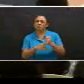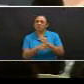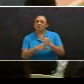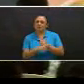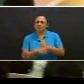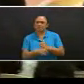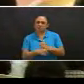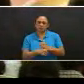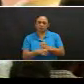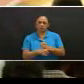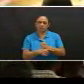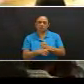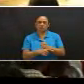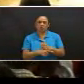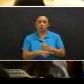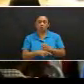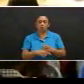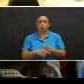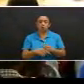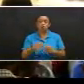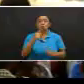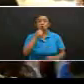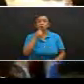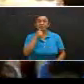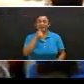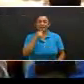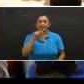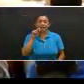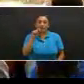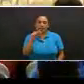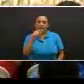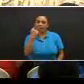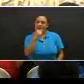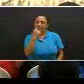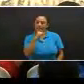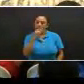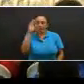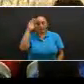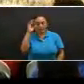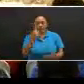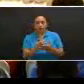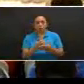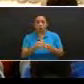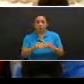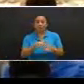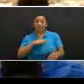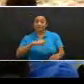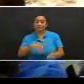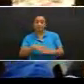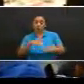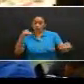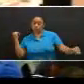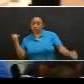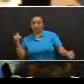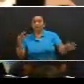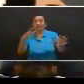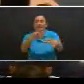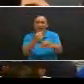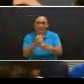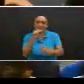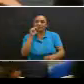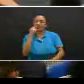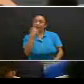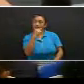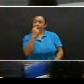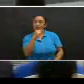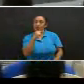cobertura. Y ella creyó que estando fuera del alcance de ella, iba a dejar de ser